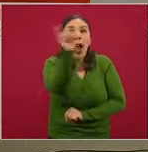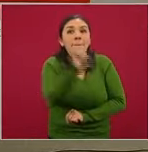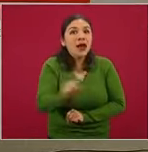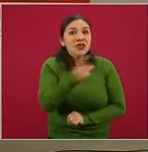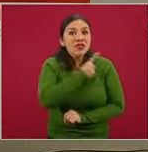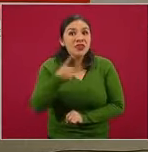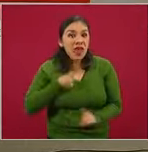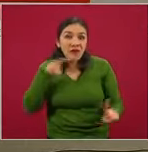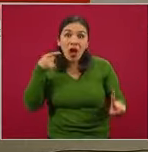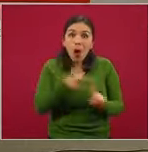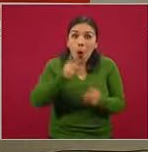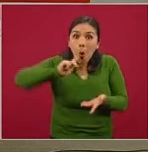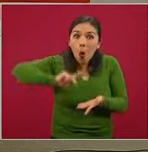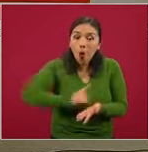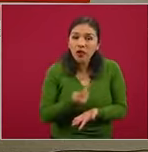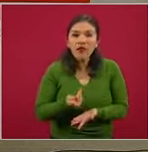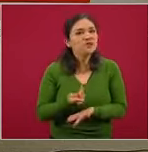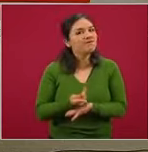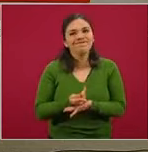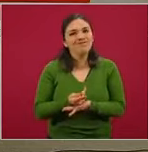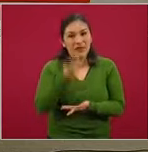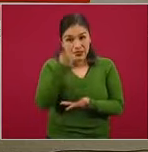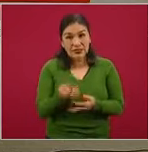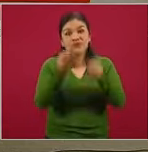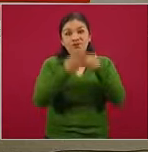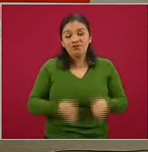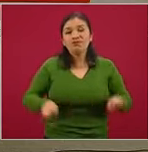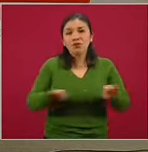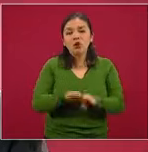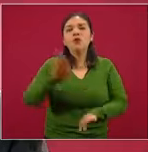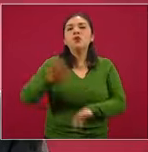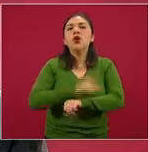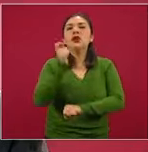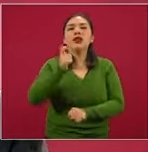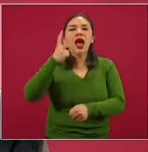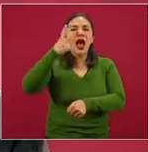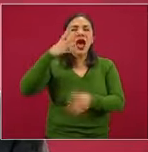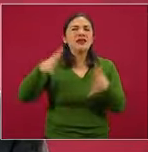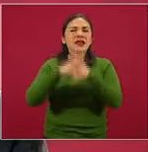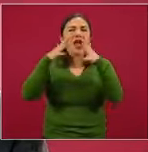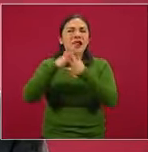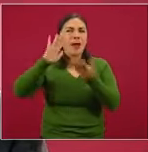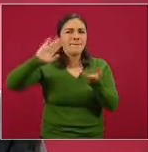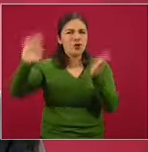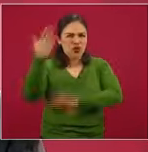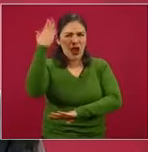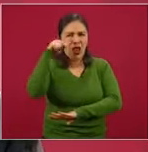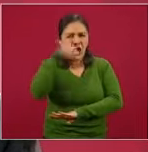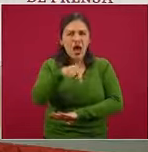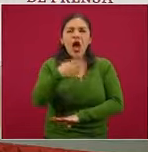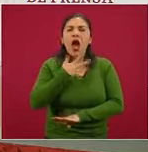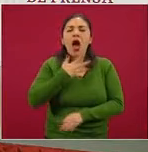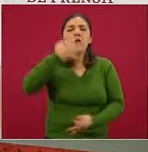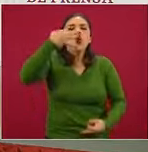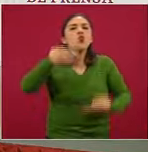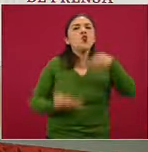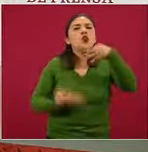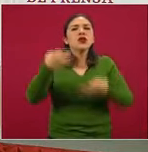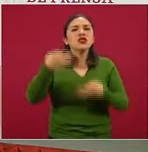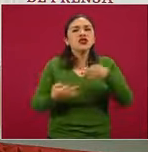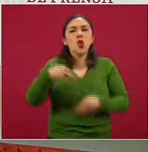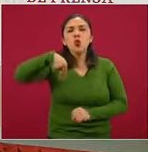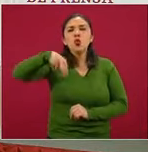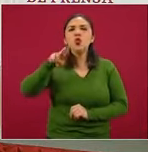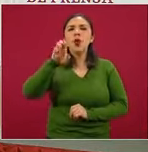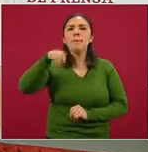hacerse. Este es en particular importante. Después de la Guerra Mundial ocurrió un famoso juicio, el juicio